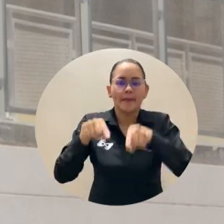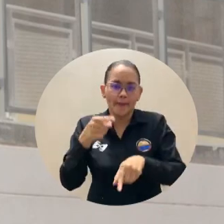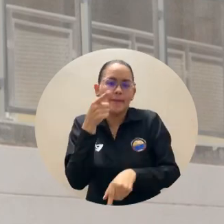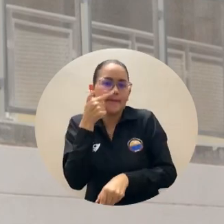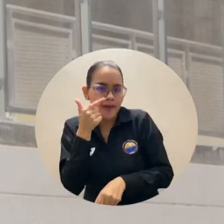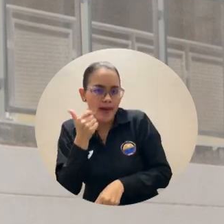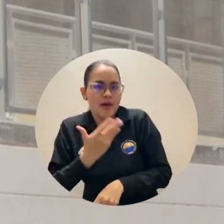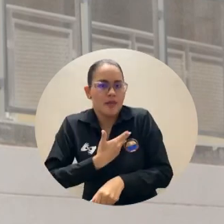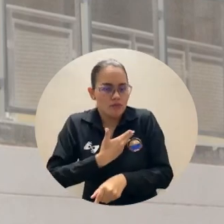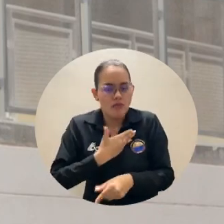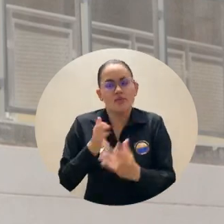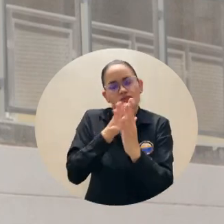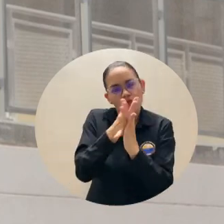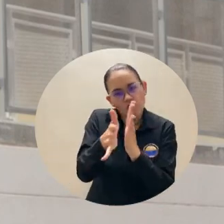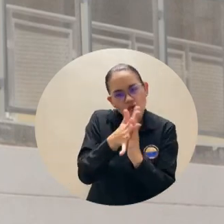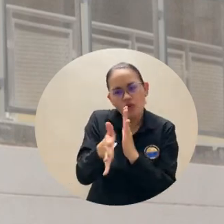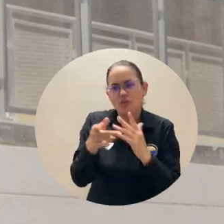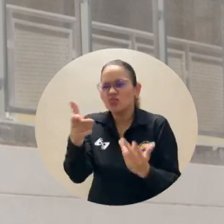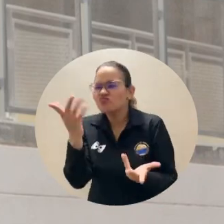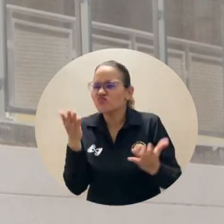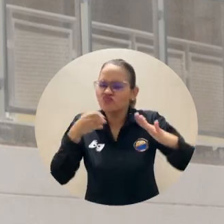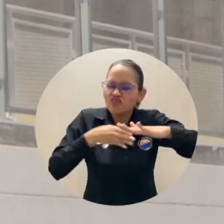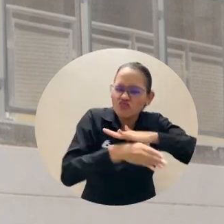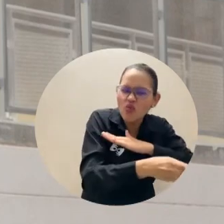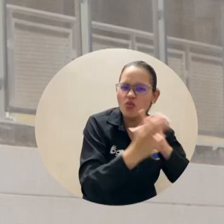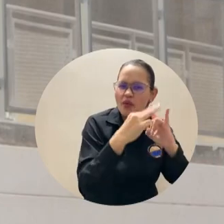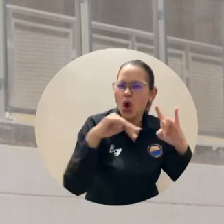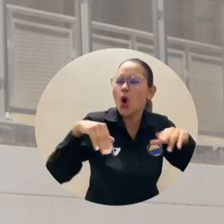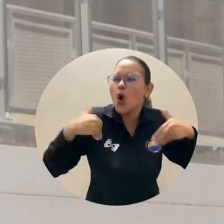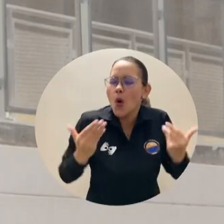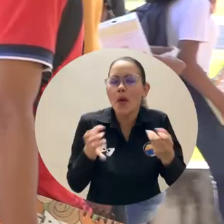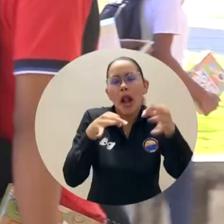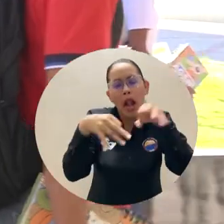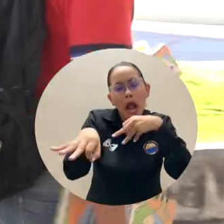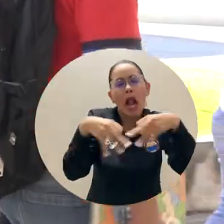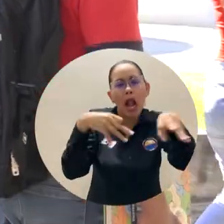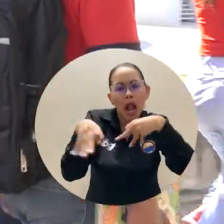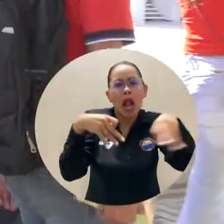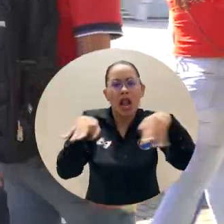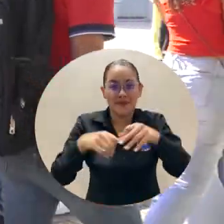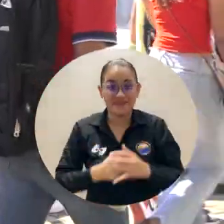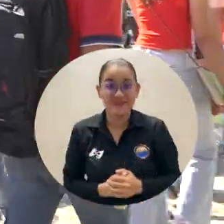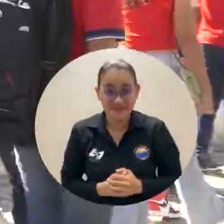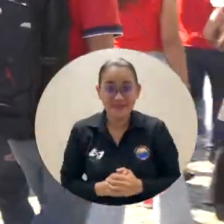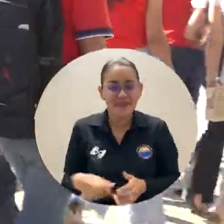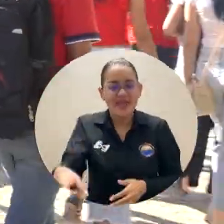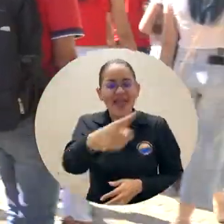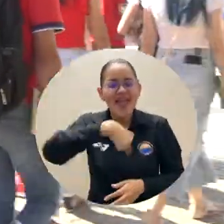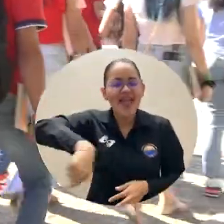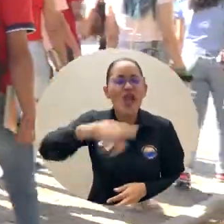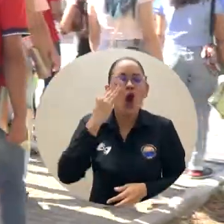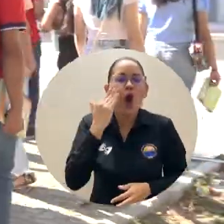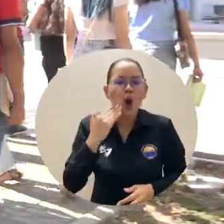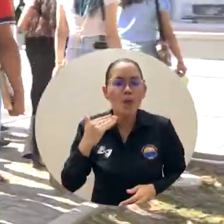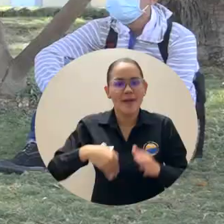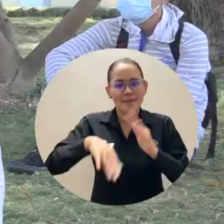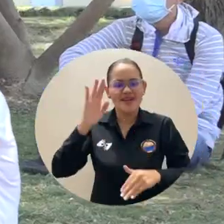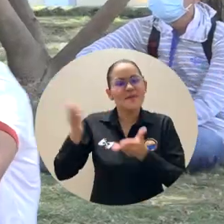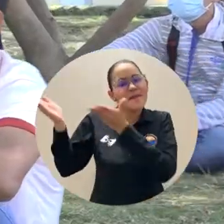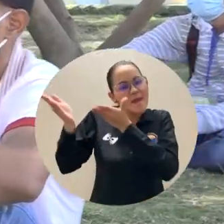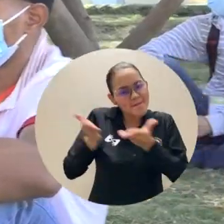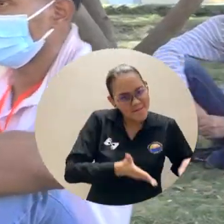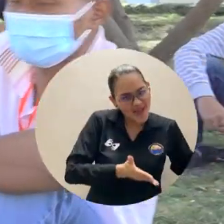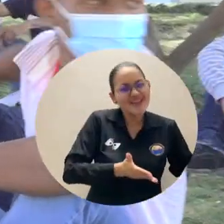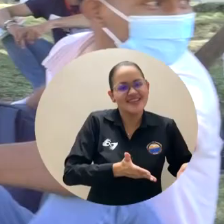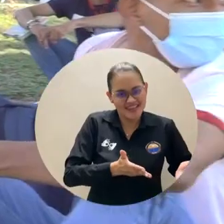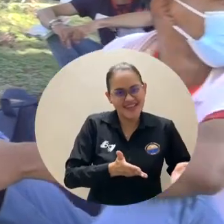papás, para otorgarles información de cómo ingresar a la Universidad del Magdalena. Los jóvenes que inician con una bienvenida y